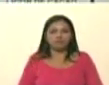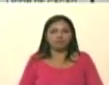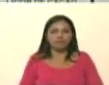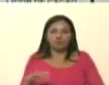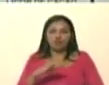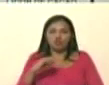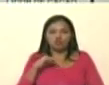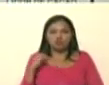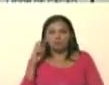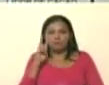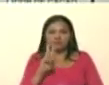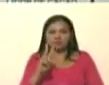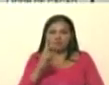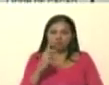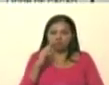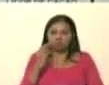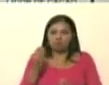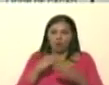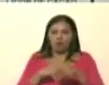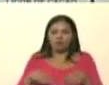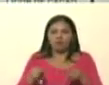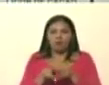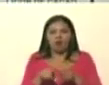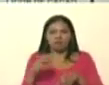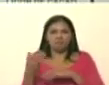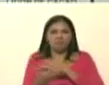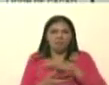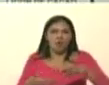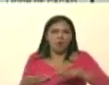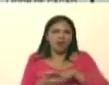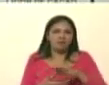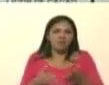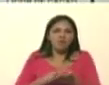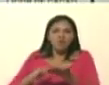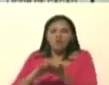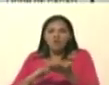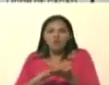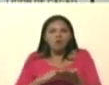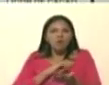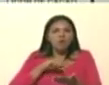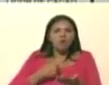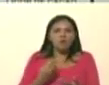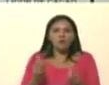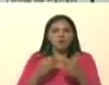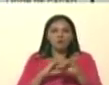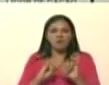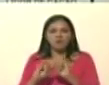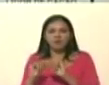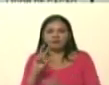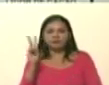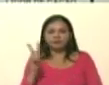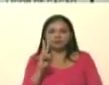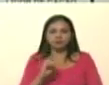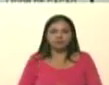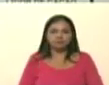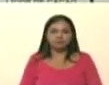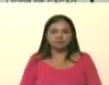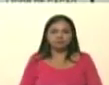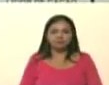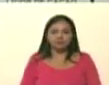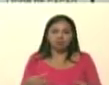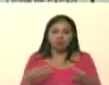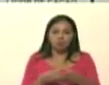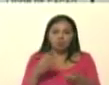alguna visión común para los problemas y las soluciones que necesita venezuela una mesa permanente